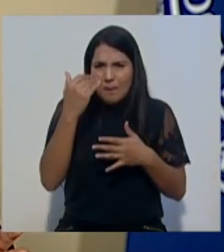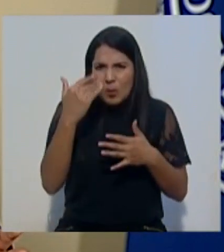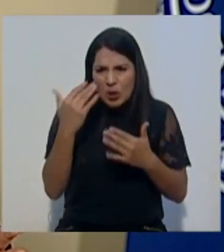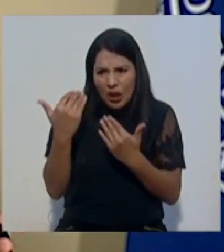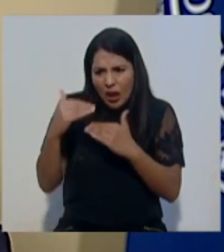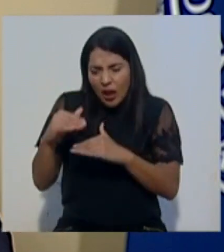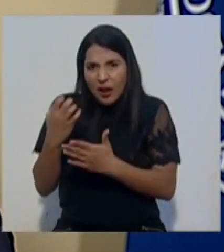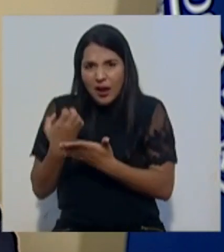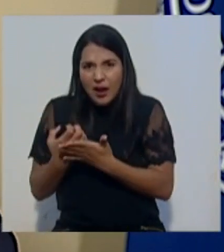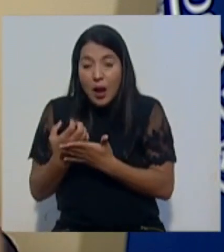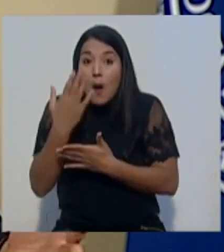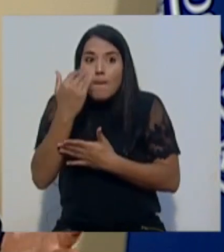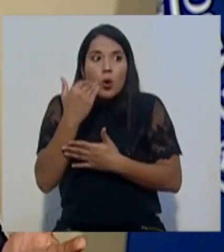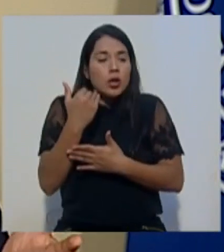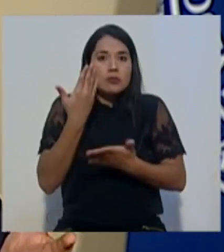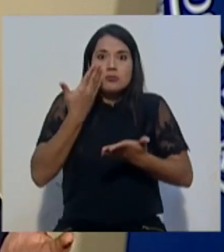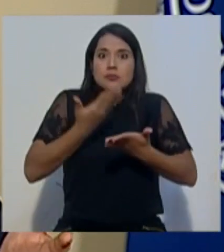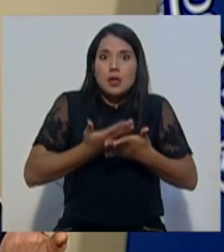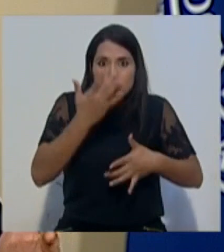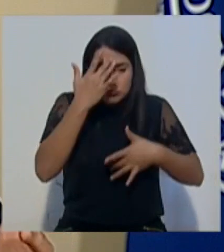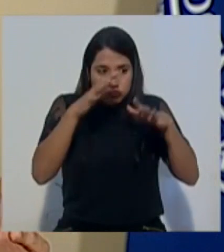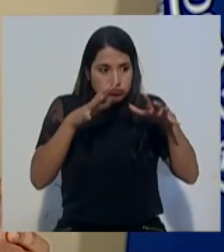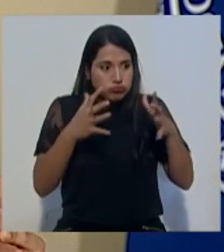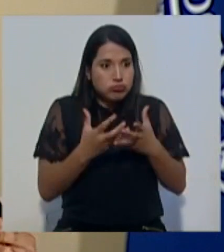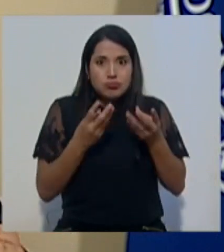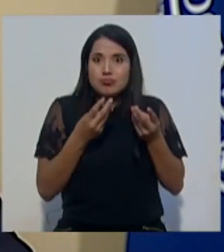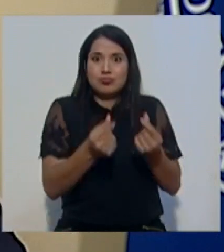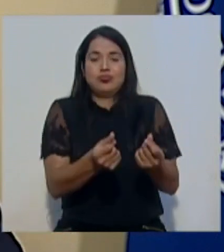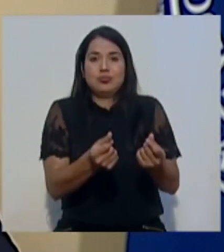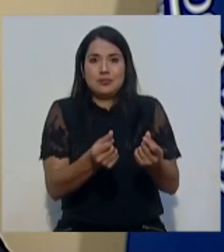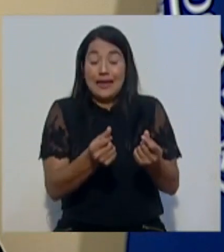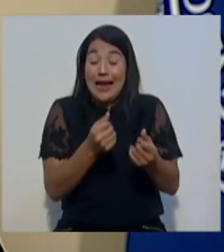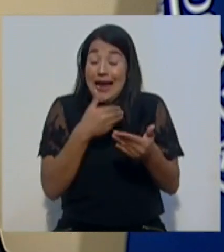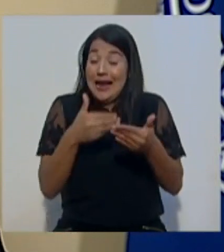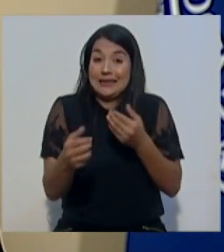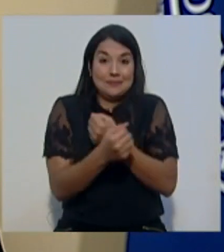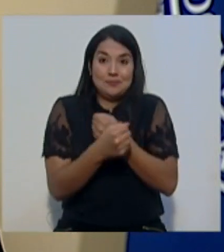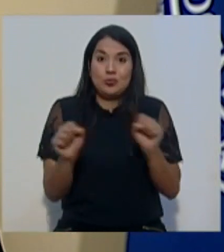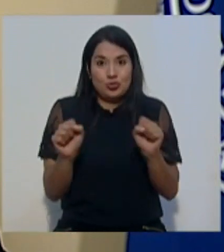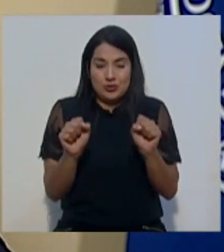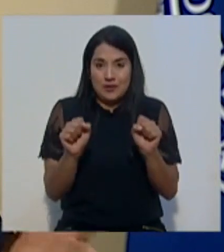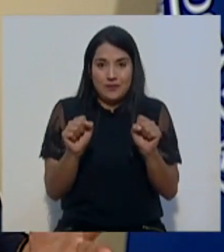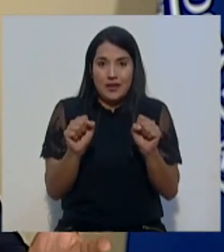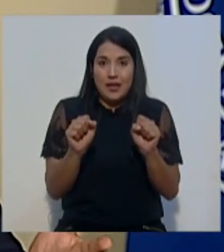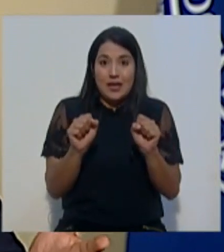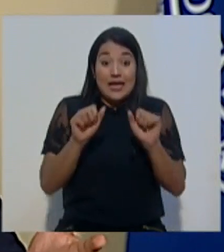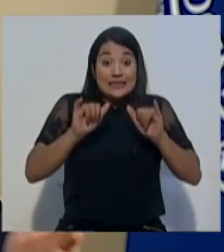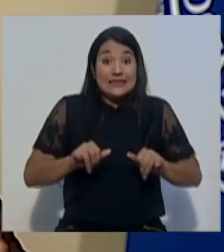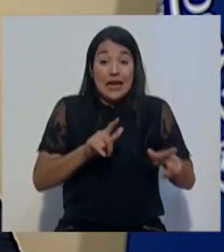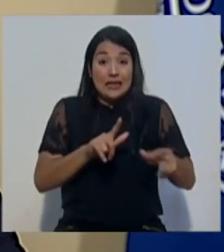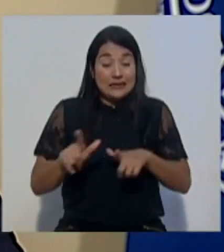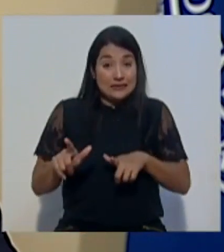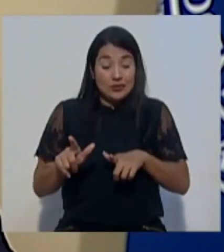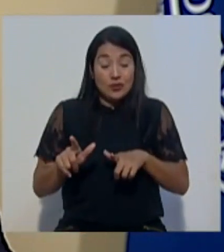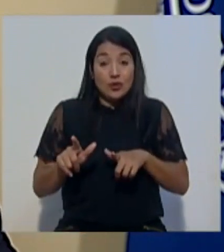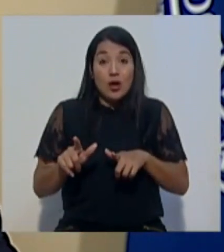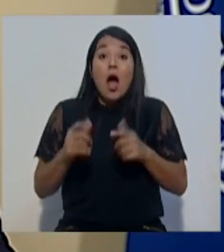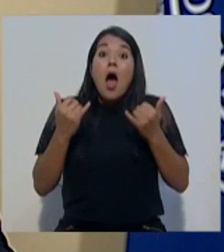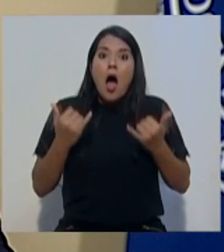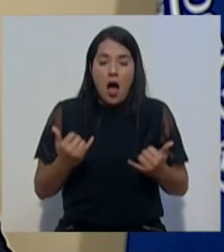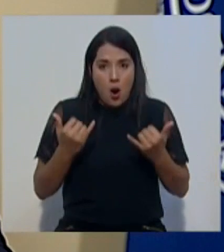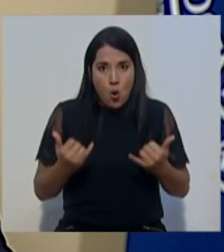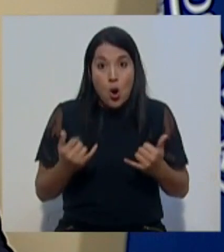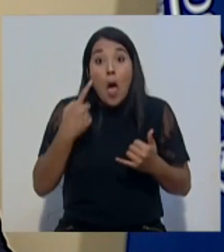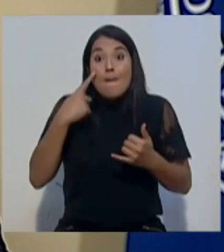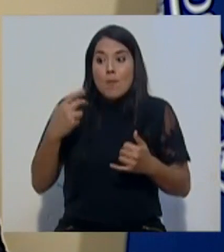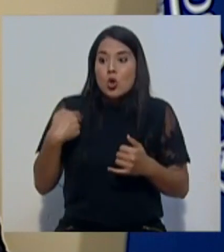pandemia llegó de una manera inusitada, era casi imposible estar preparado para ella. Hoy,